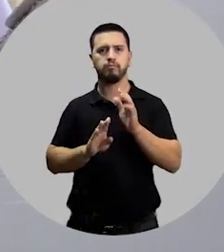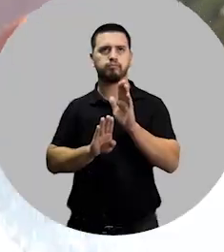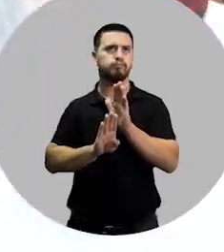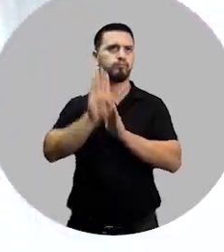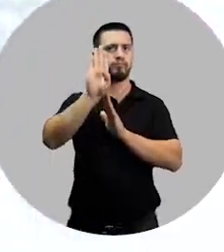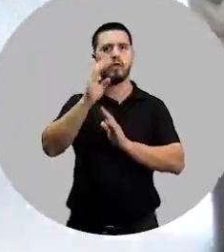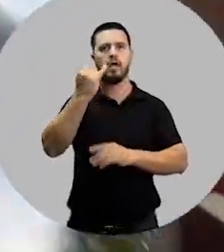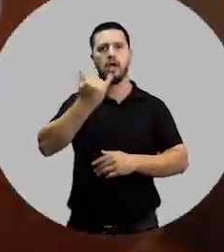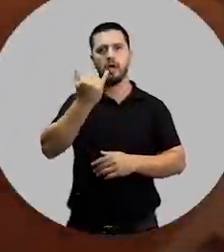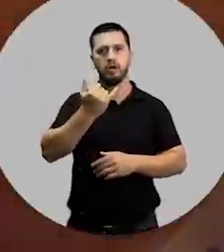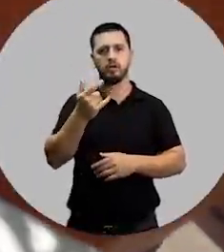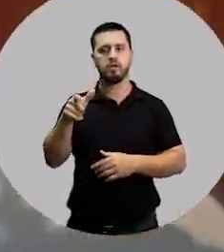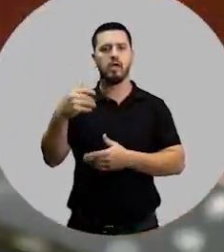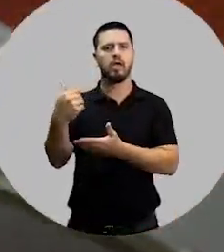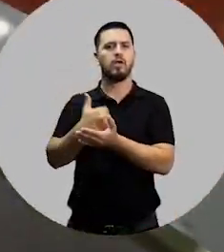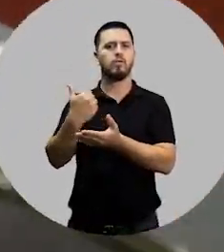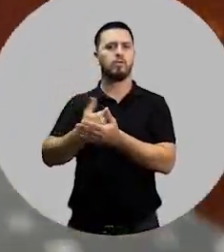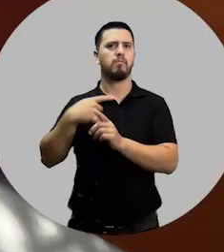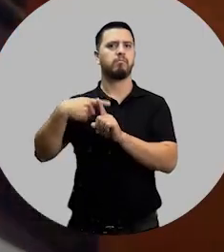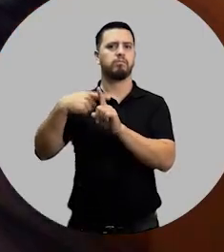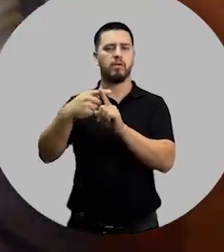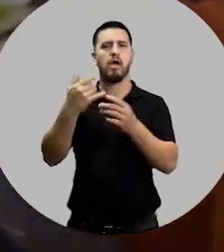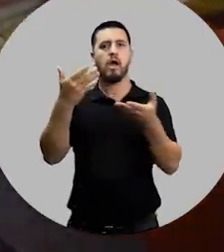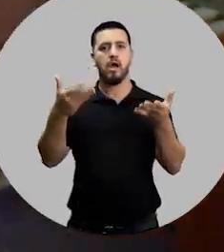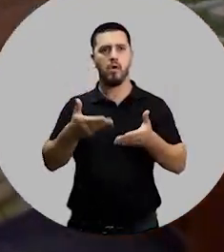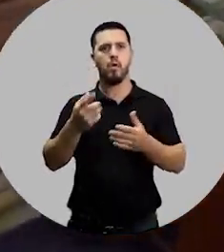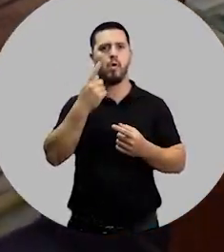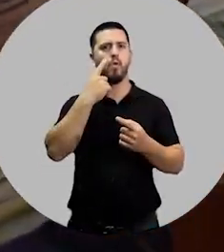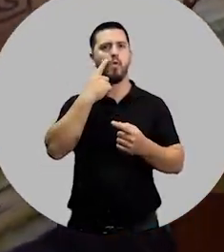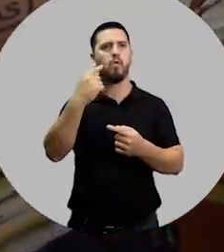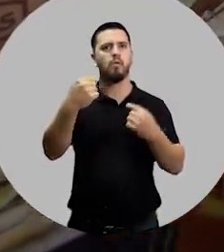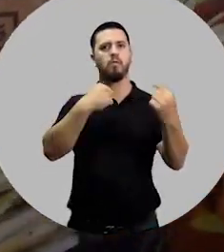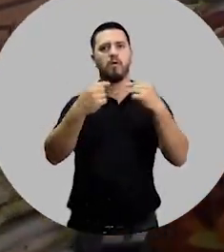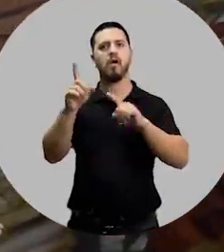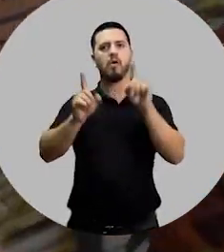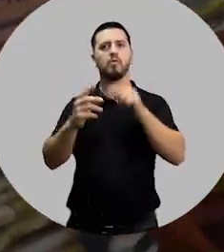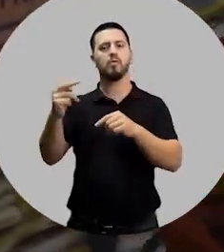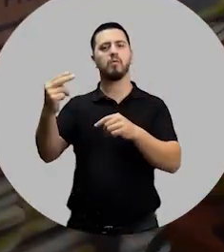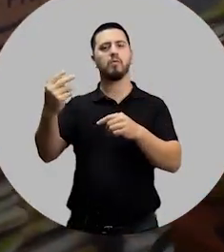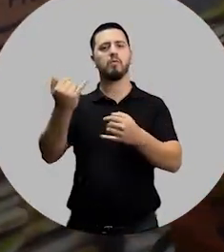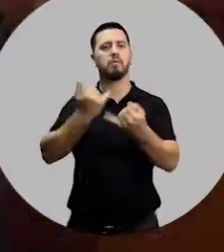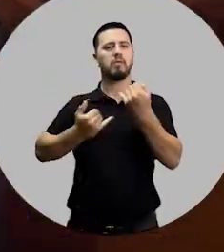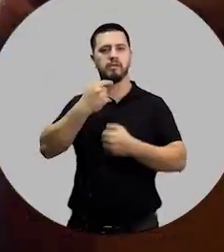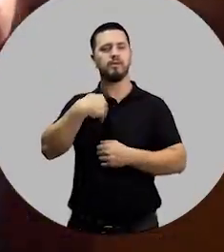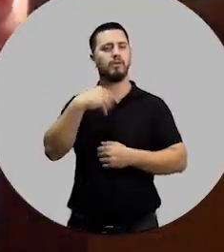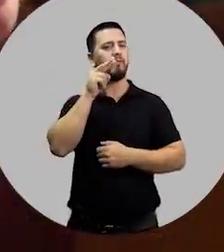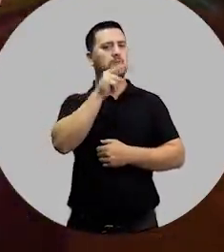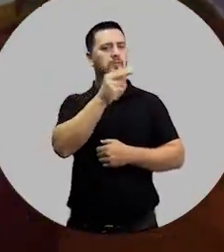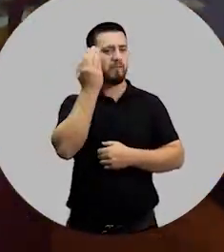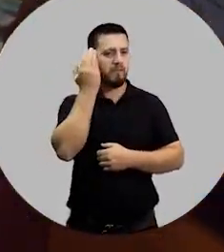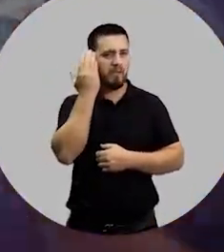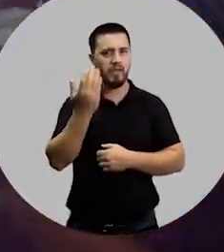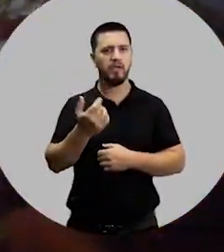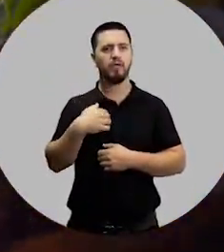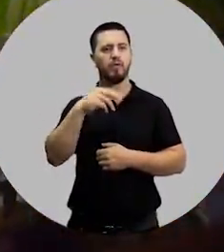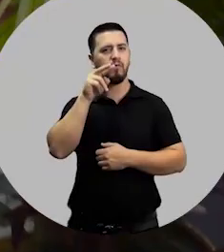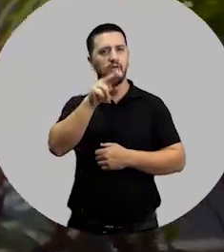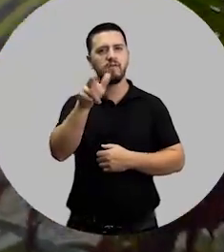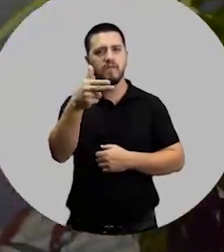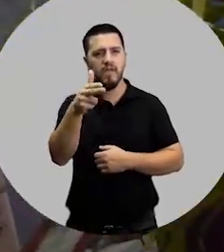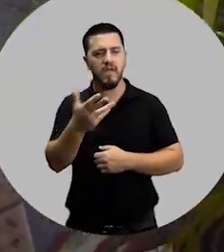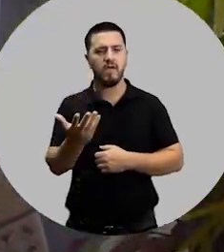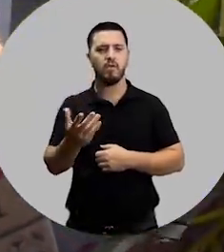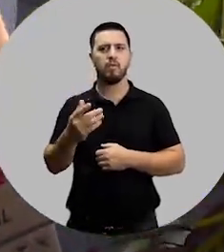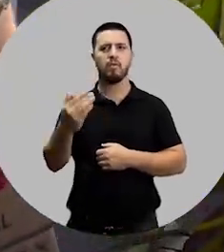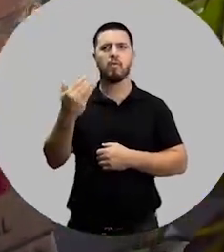bastante, me conocen por ahí, me dicen te he visto en el Facebook, te he visto en el video, y me